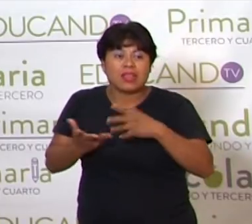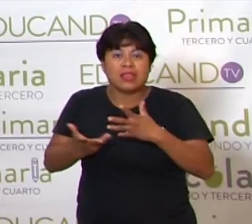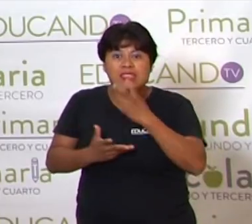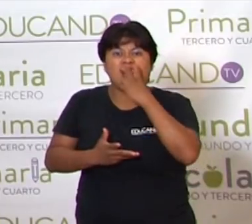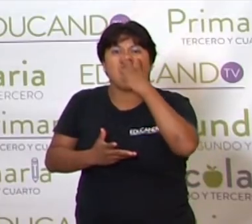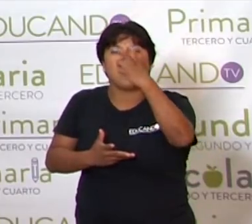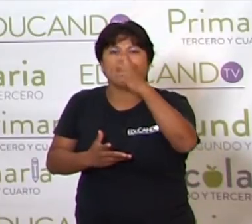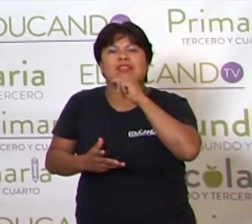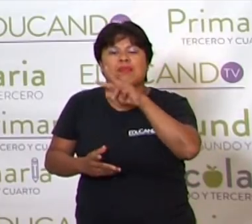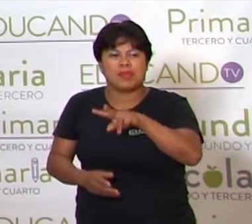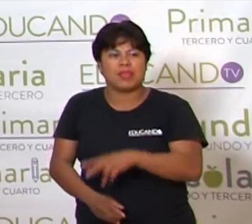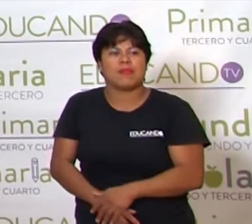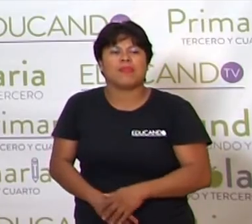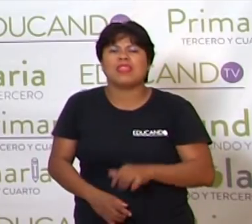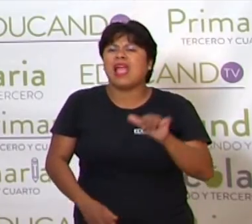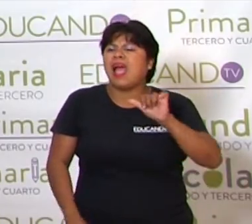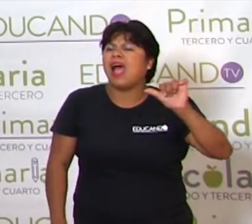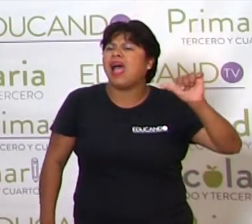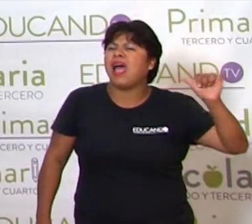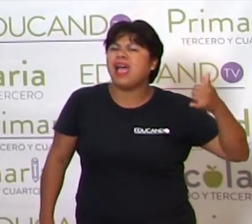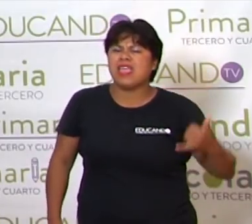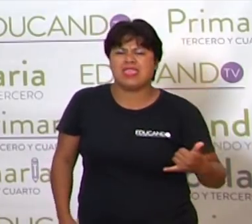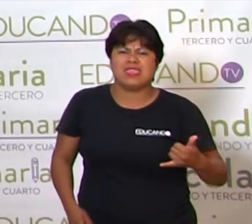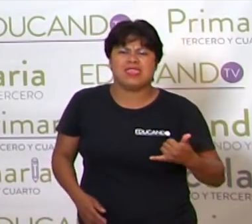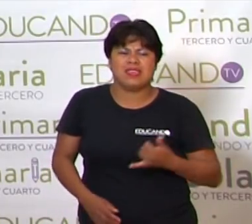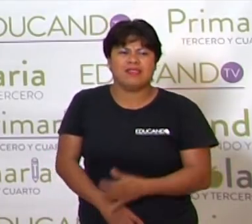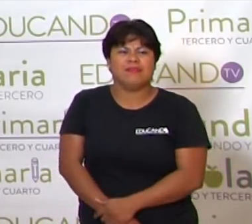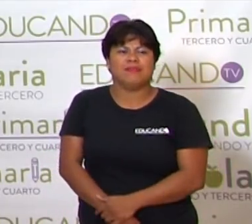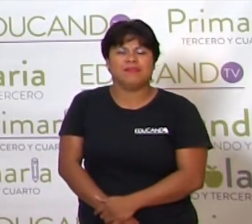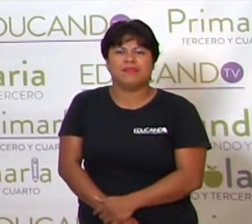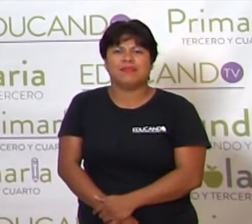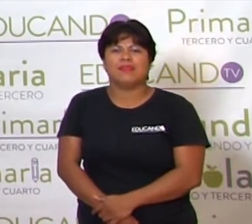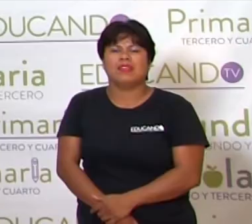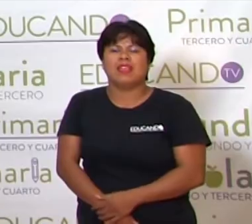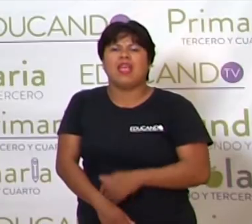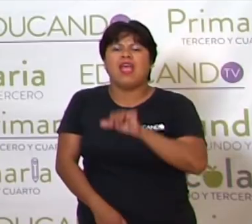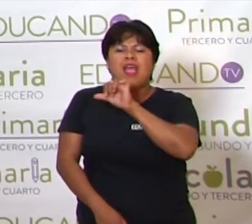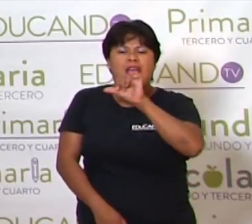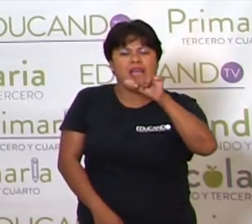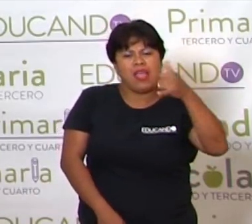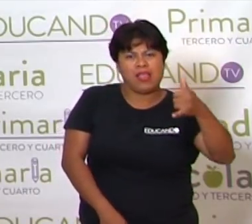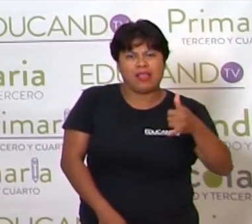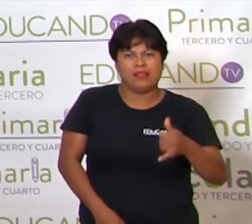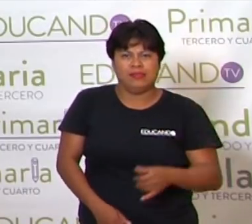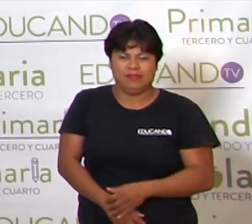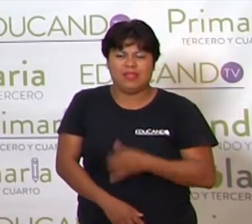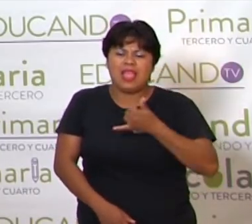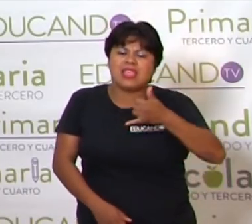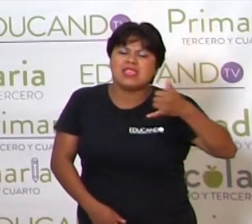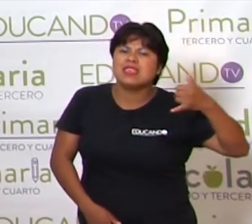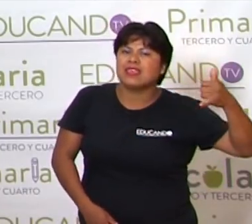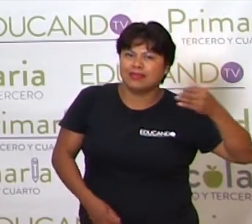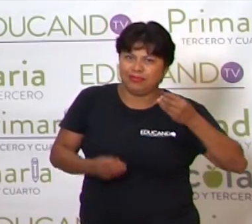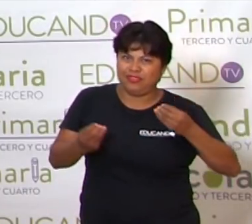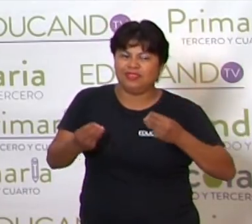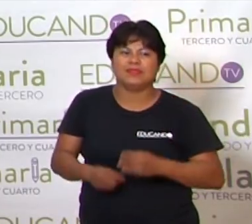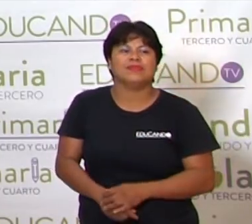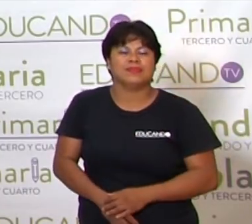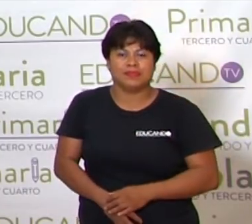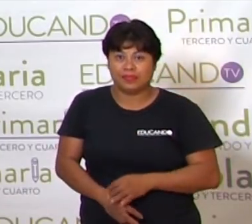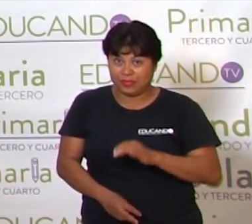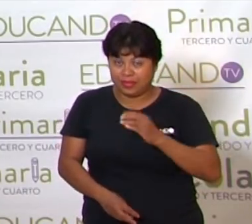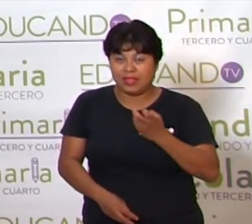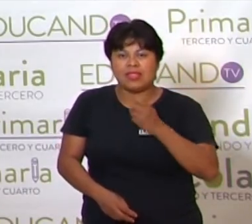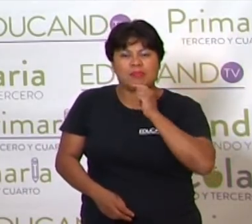Grita también, ¿verdad? ¡Ay! Vamos a ponerla aquí. ¡Ay! Muchas sí. ¿Qué les parece? Y